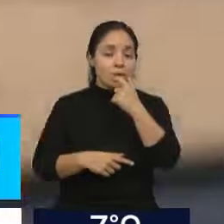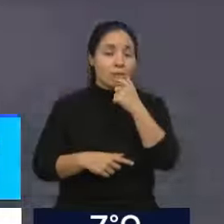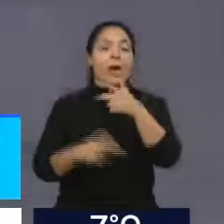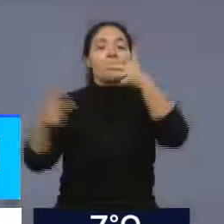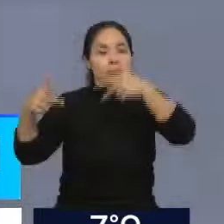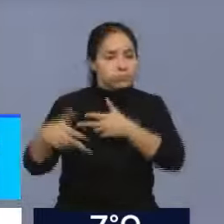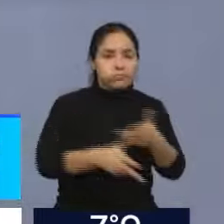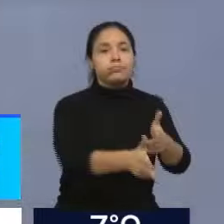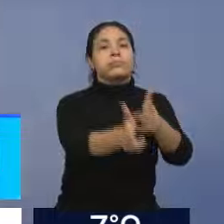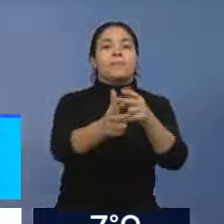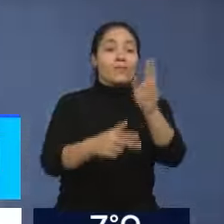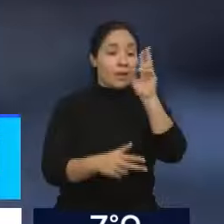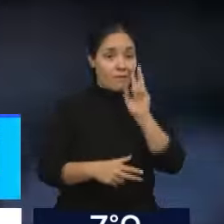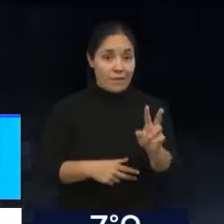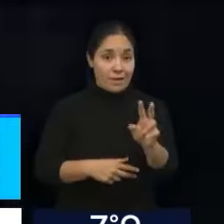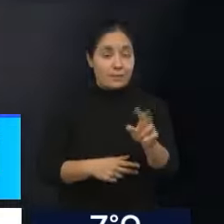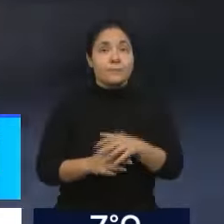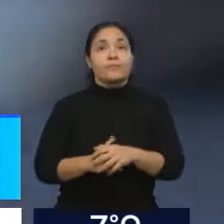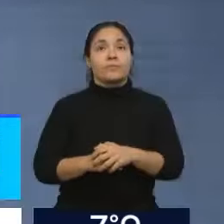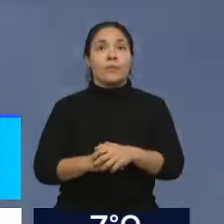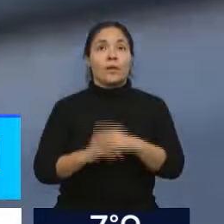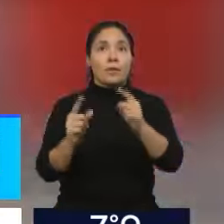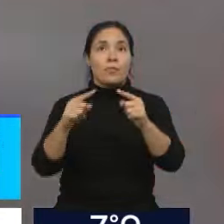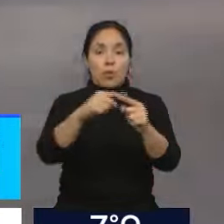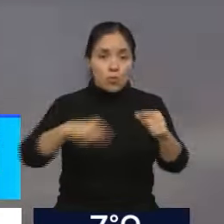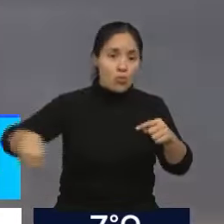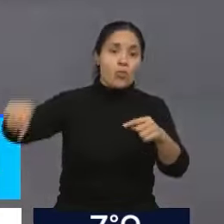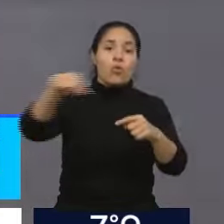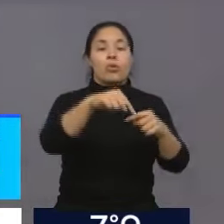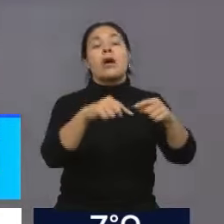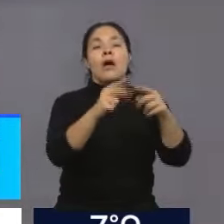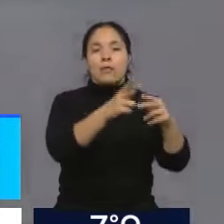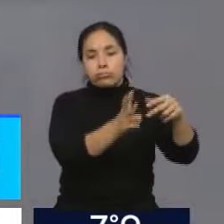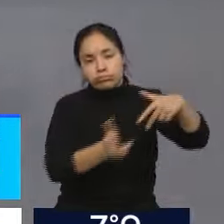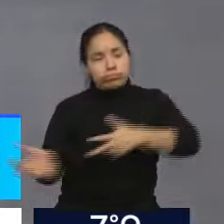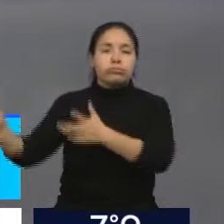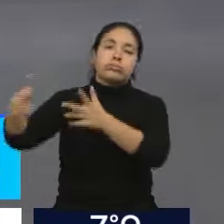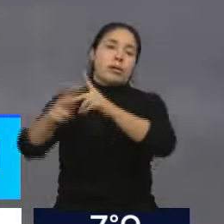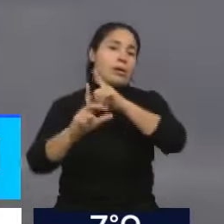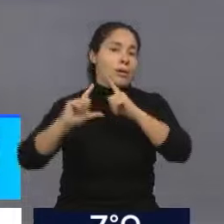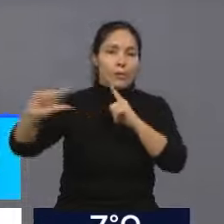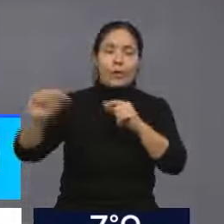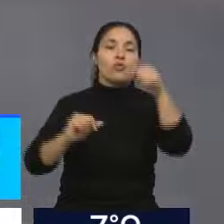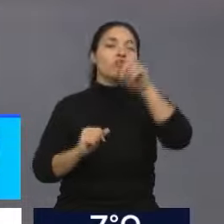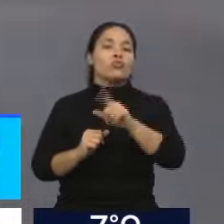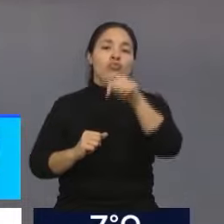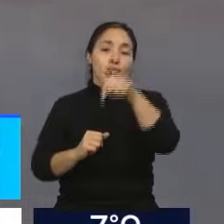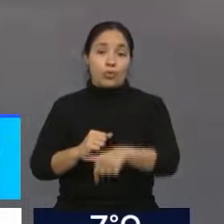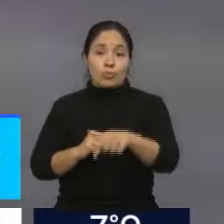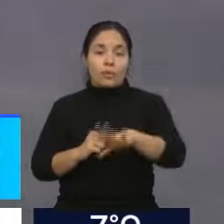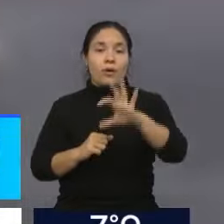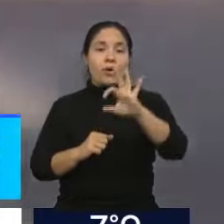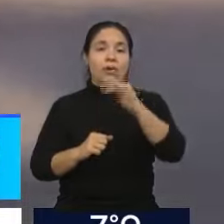ese seguimiento es que se los ve llegar al nudo vial para luego emprender en fuga. Dirección sur por Costanera